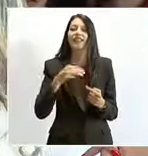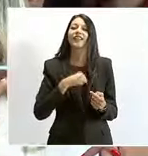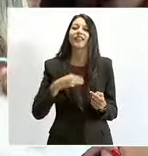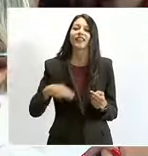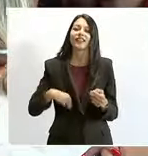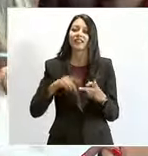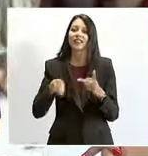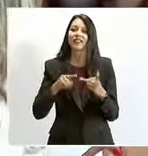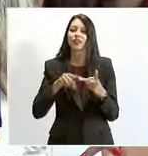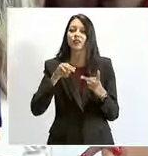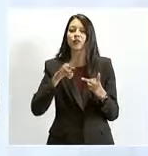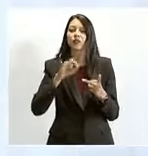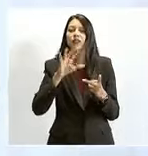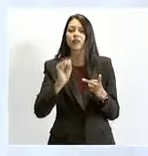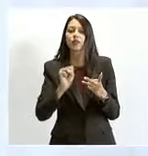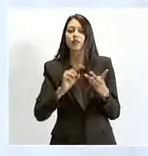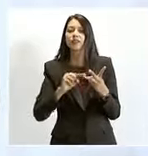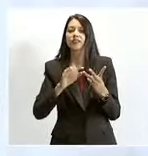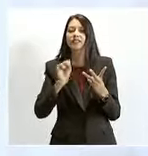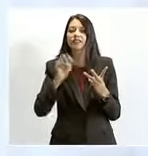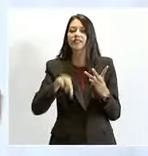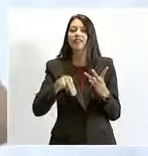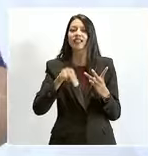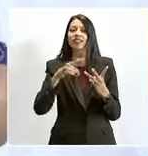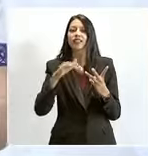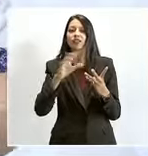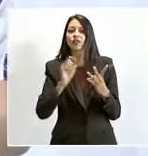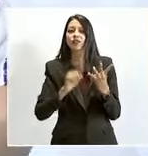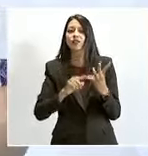senior y tlalpujahua 5